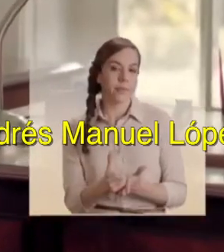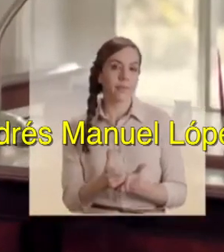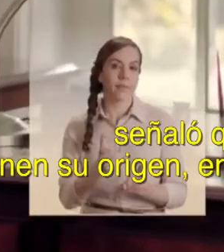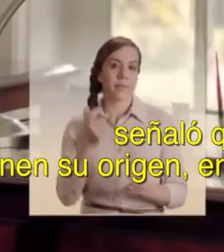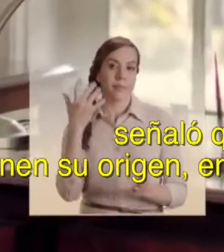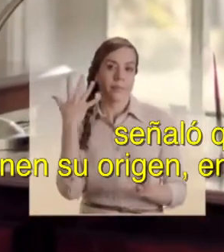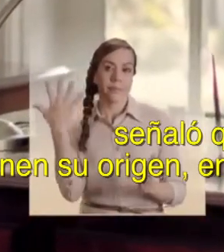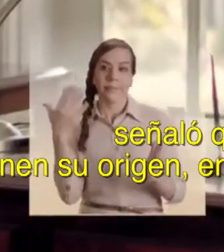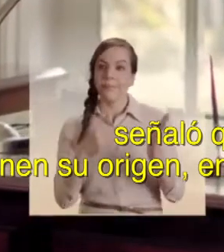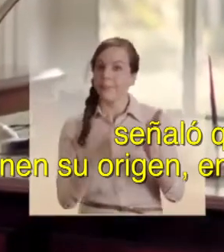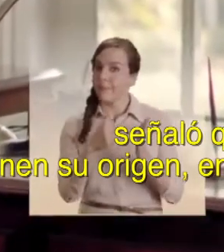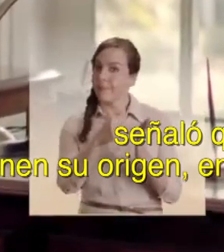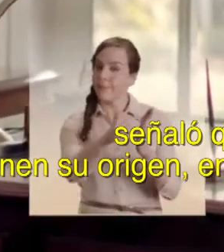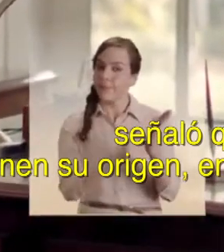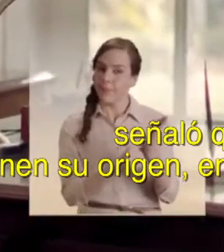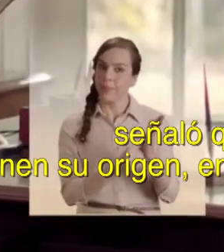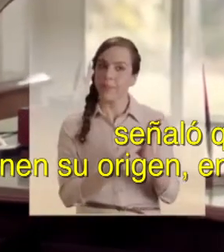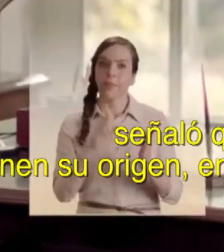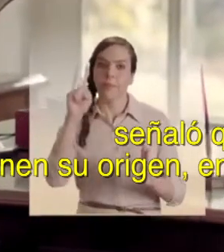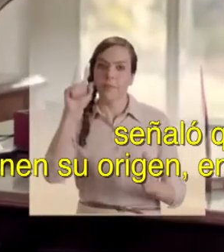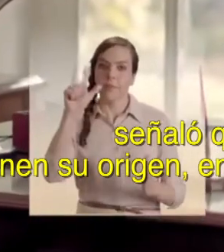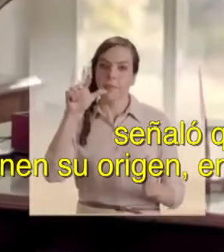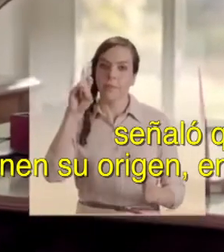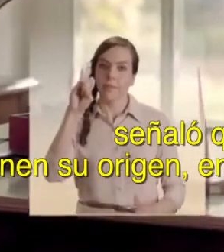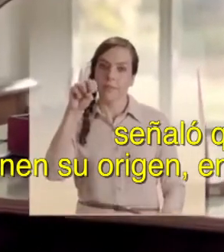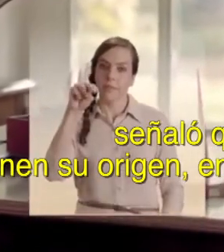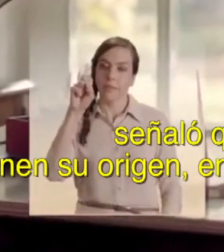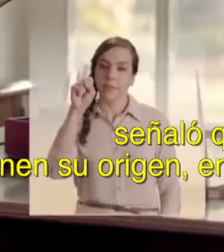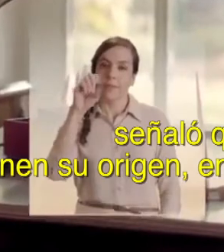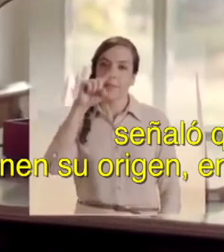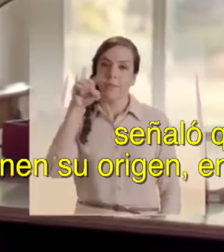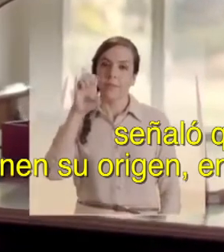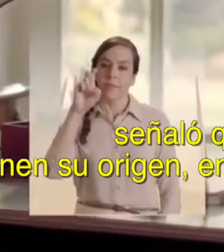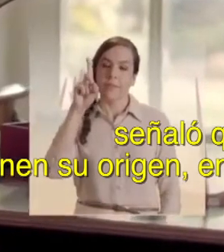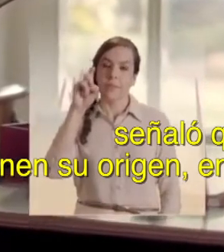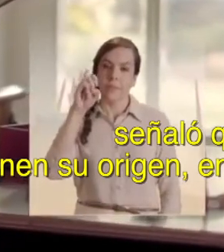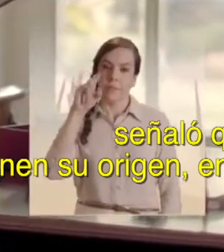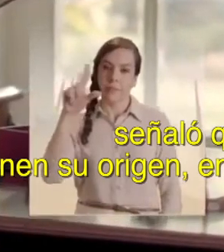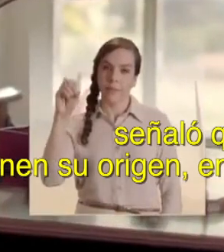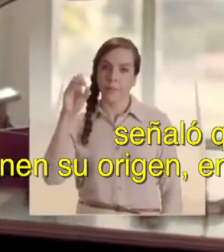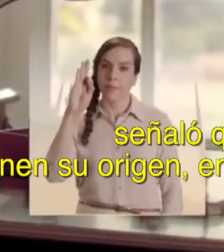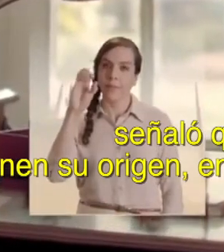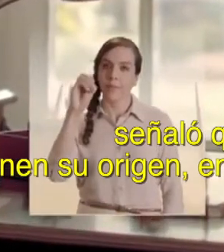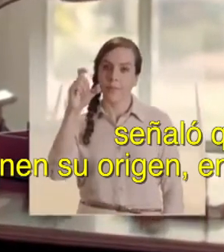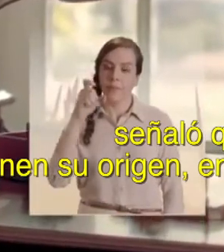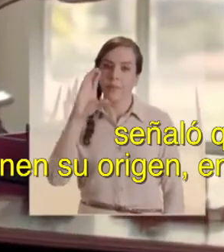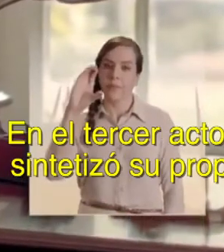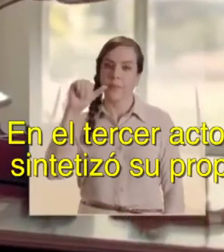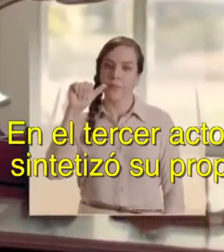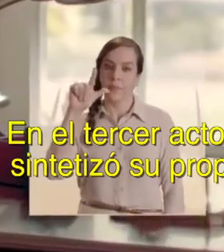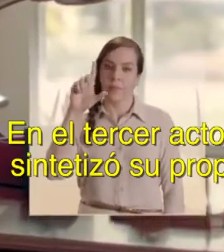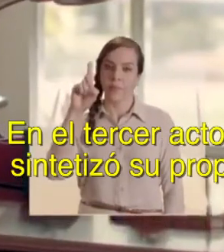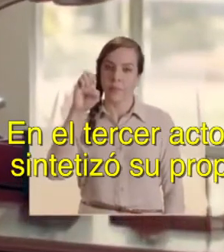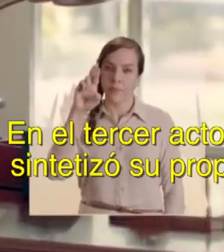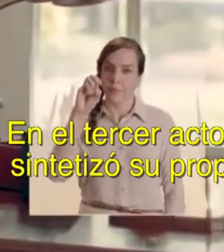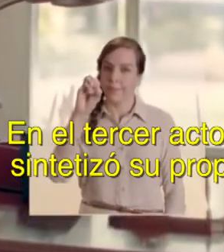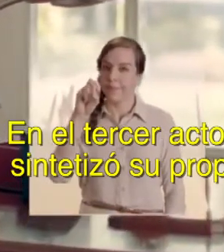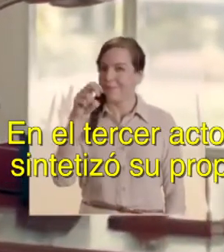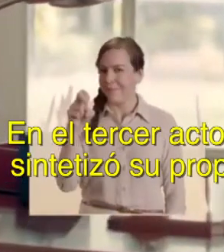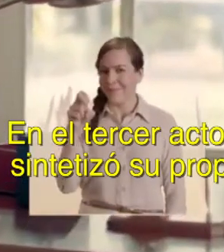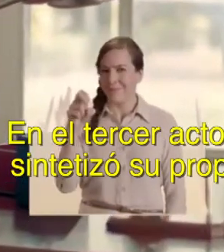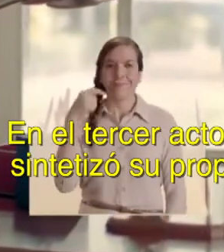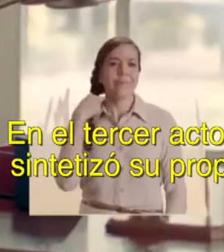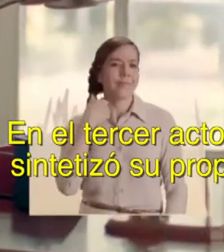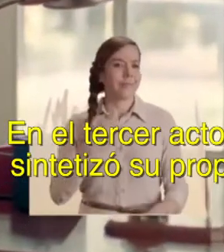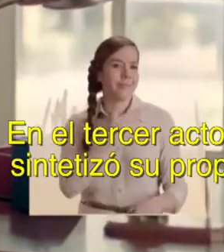Haremos Historia, señaló que la inseguridad y la violencia actual tienen su origen, entre otros factores, en el abandono a los jóvenes. En el tercer acto de campaña